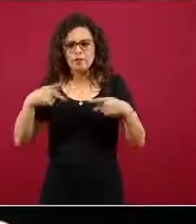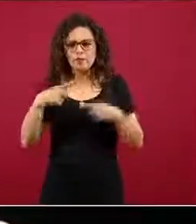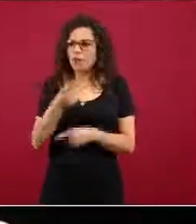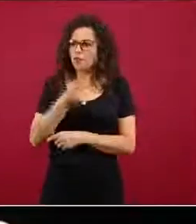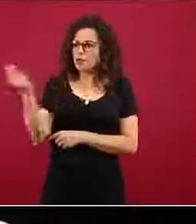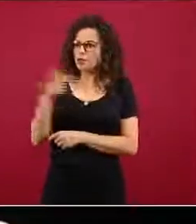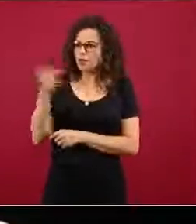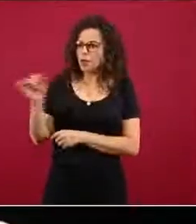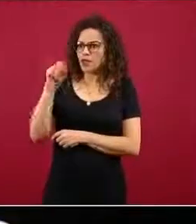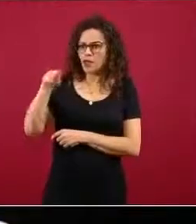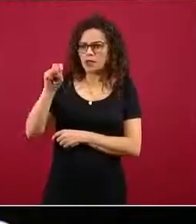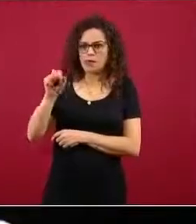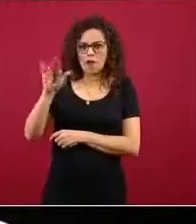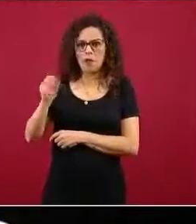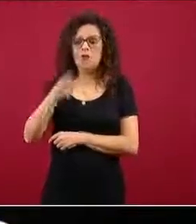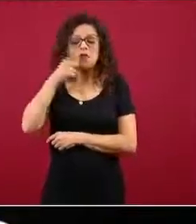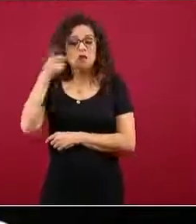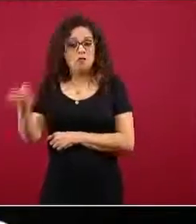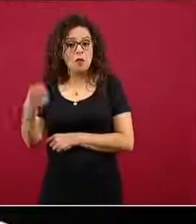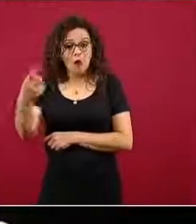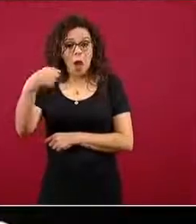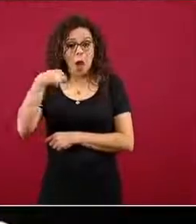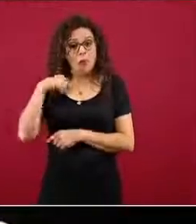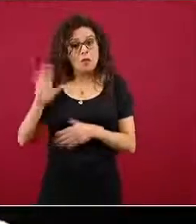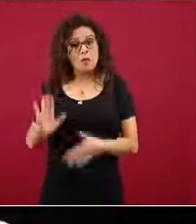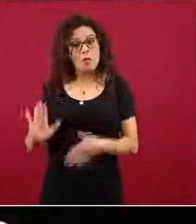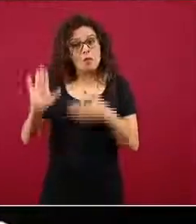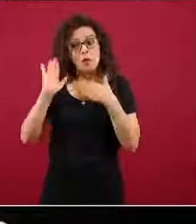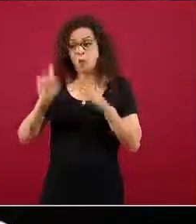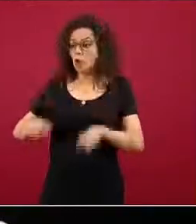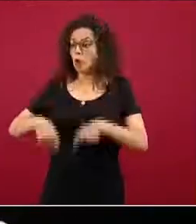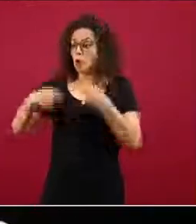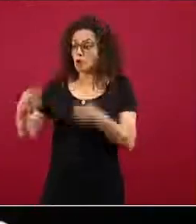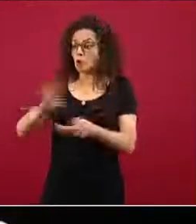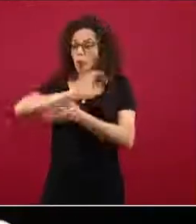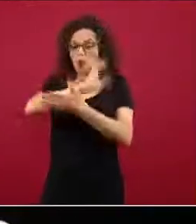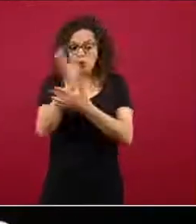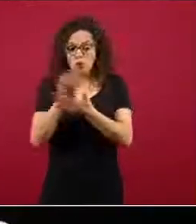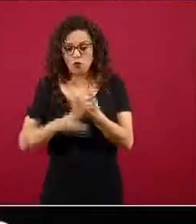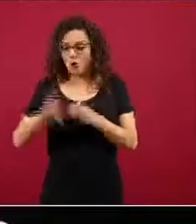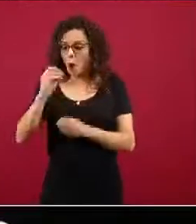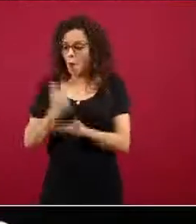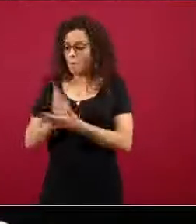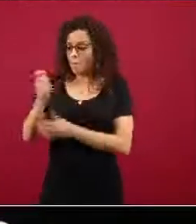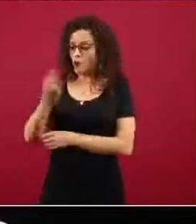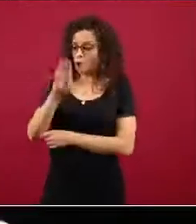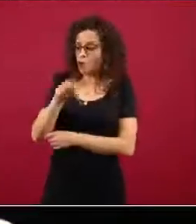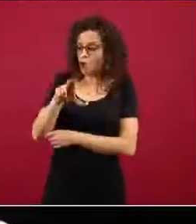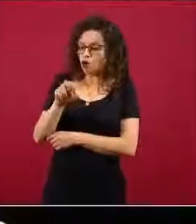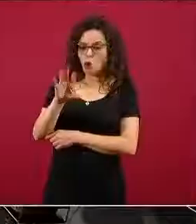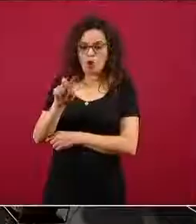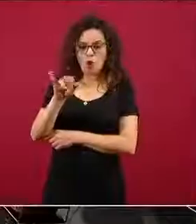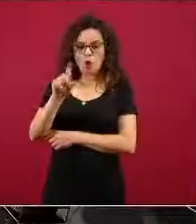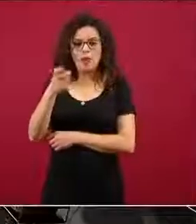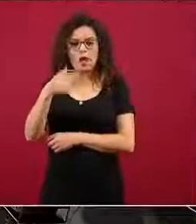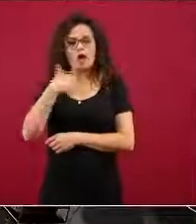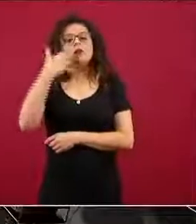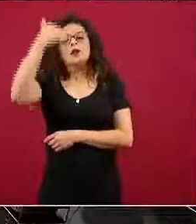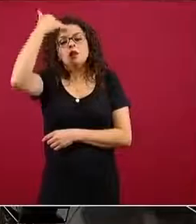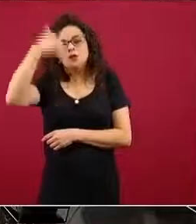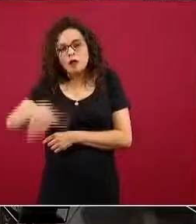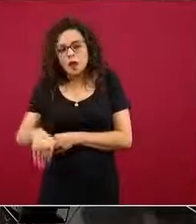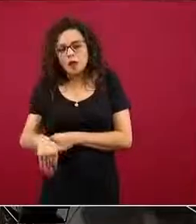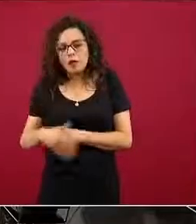se queja de que se les prometió, por ejemplo, ya darles bases o darles un bono COVID. También quería saber esto al respecto. Cómo